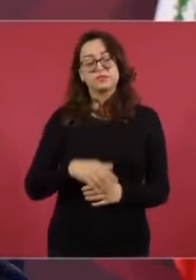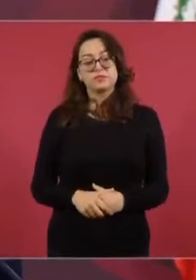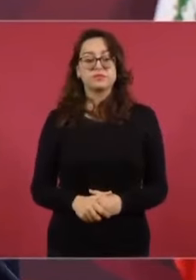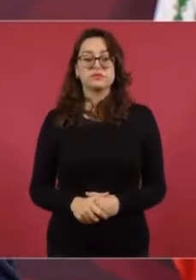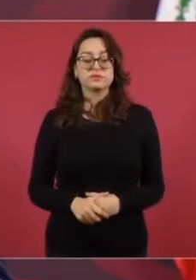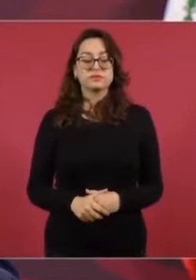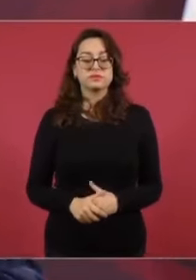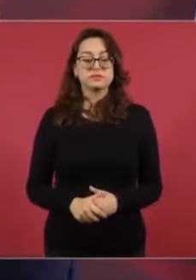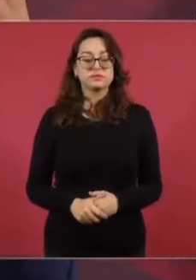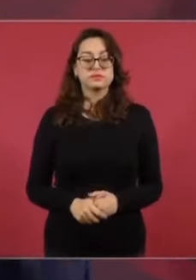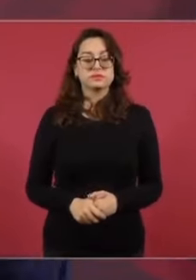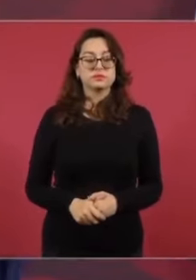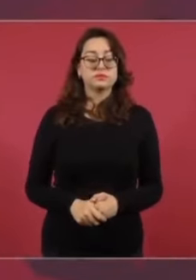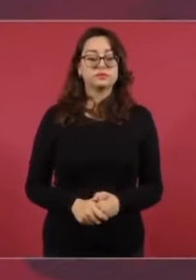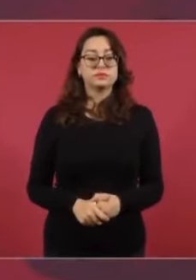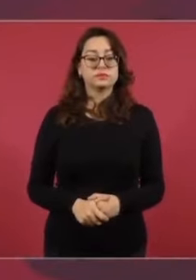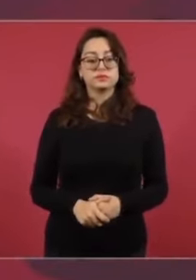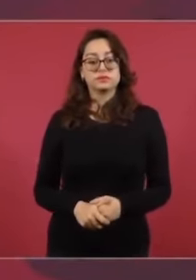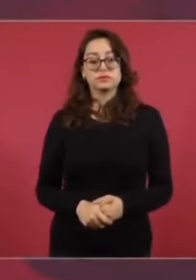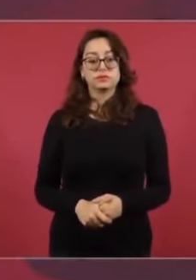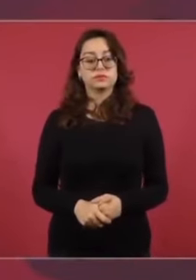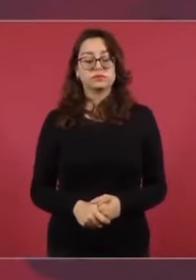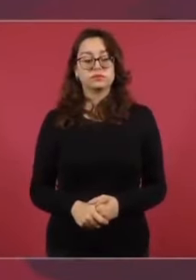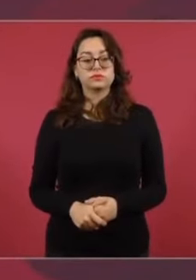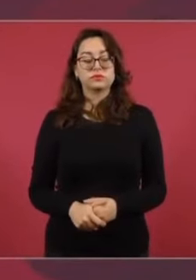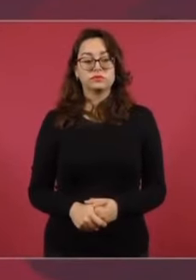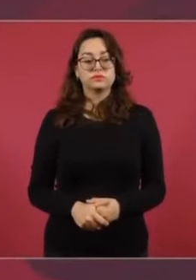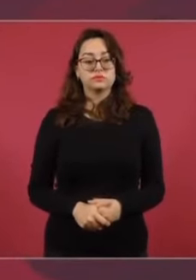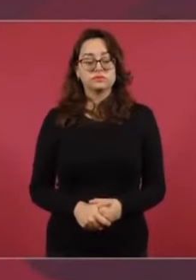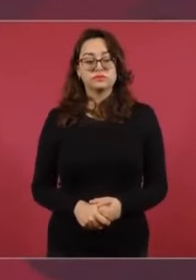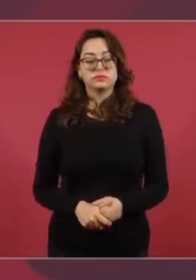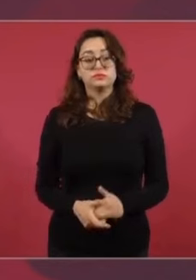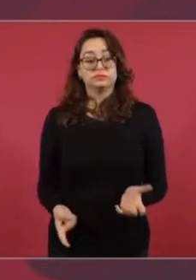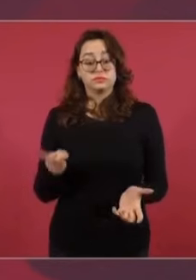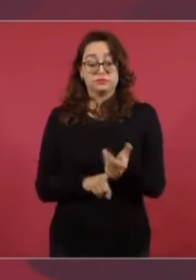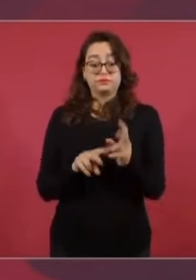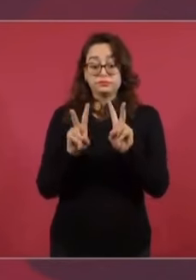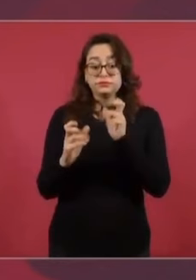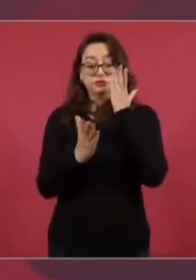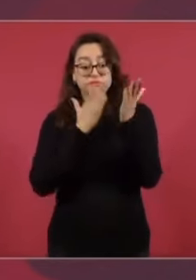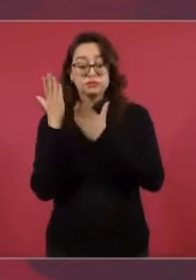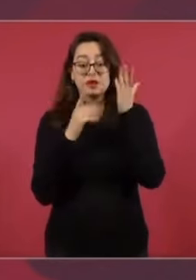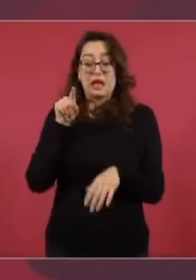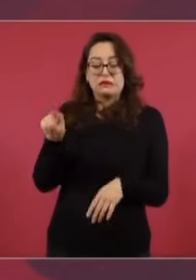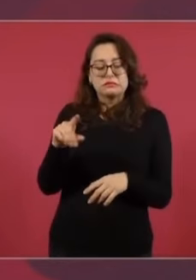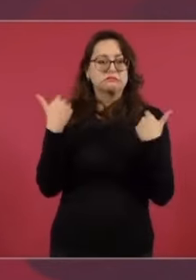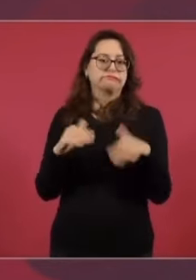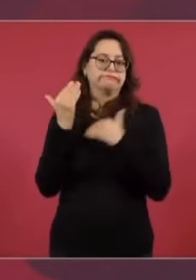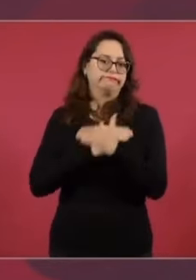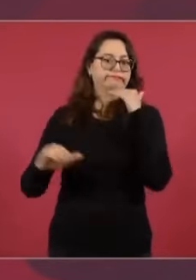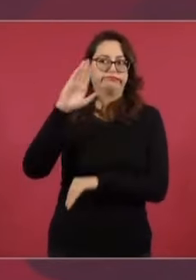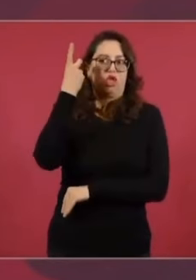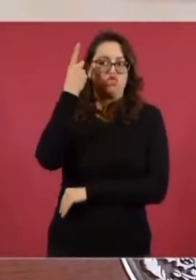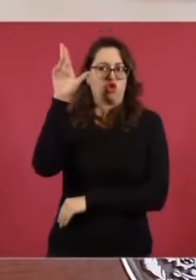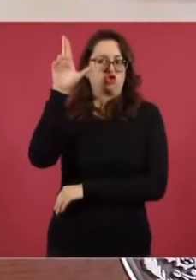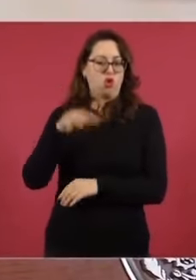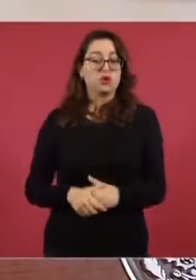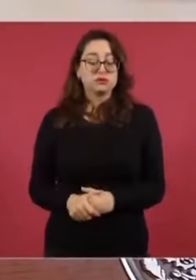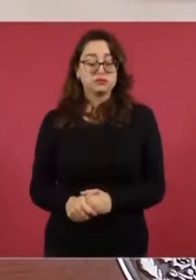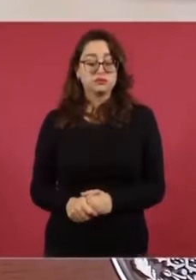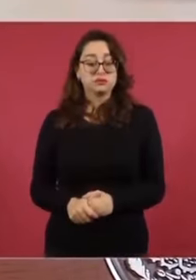olviden. Si vamos a la formalidad, a lo académico, tiene nivel de doctorado.